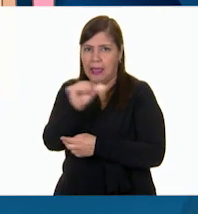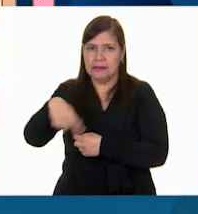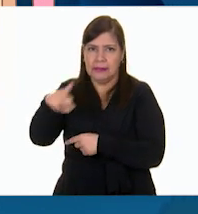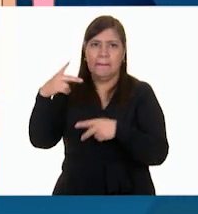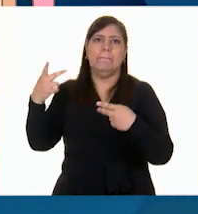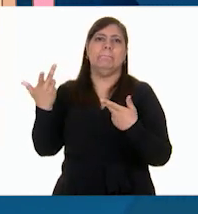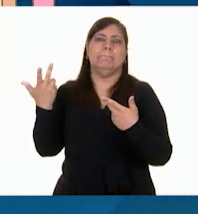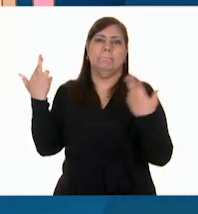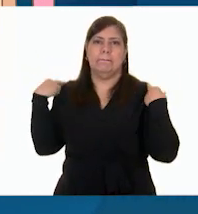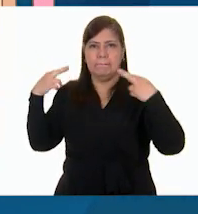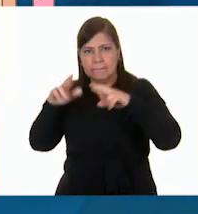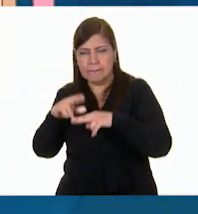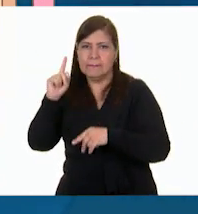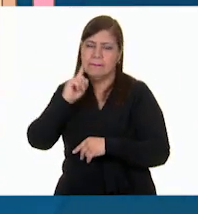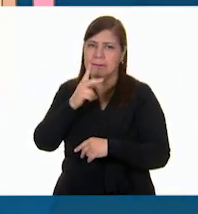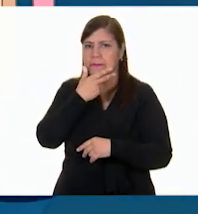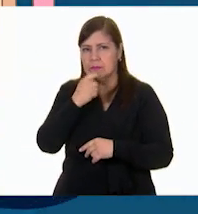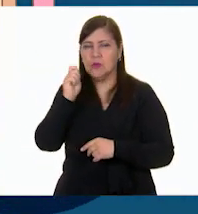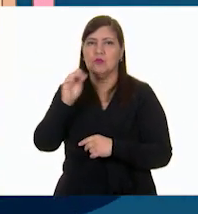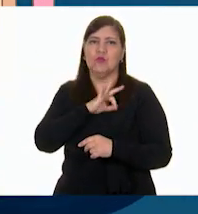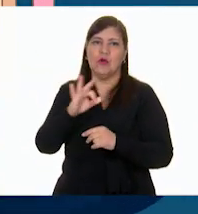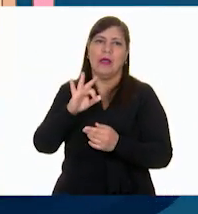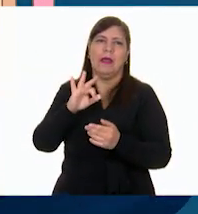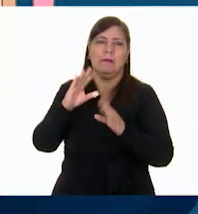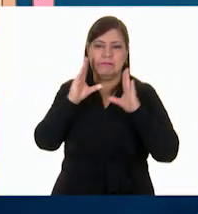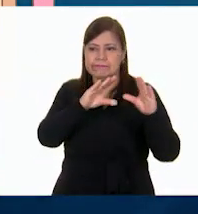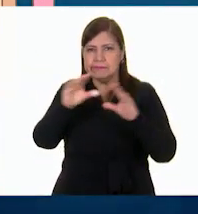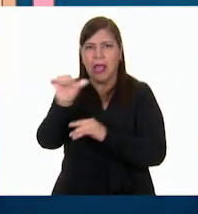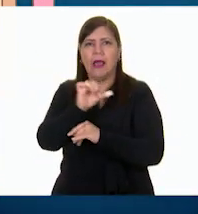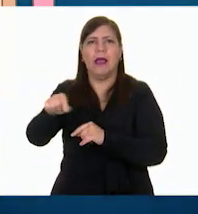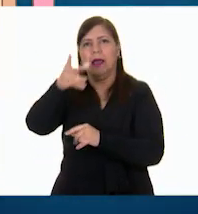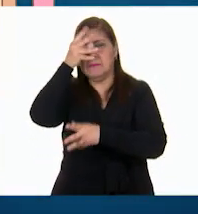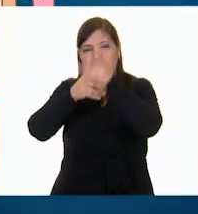están haciendo en favor del aprendizaje de las niñas, niños y